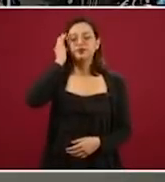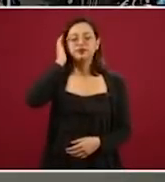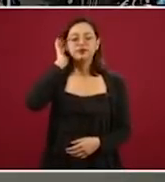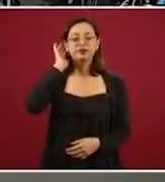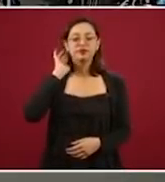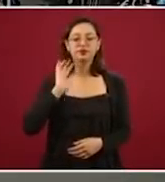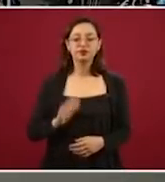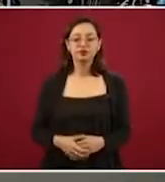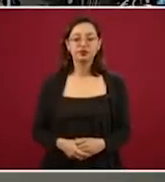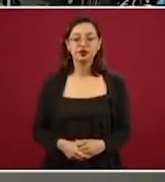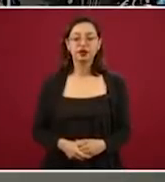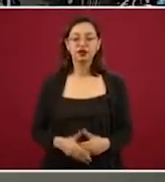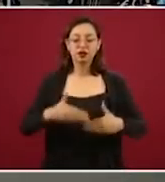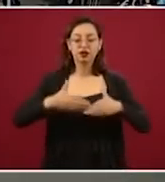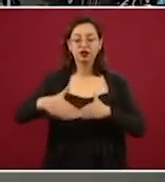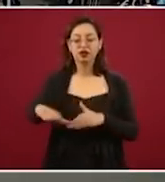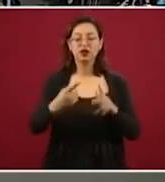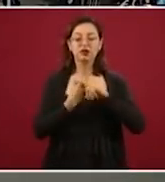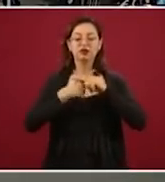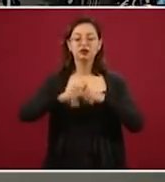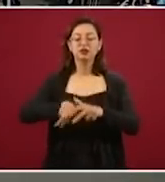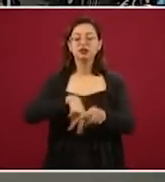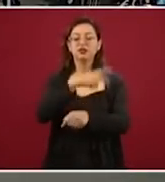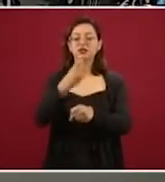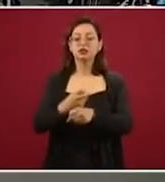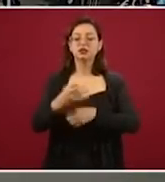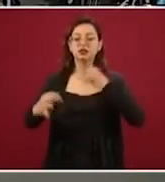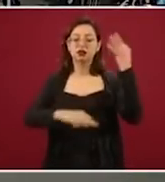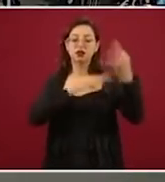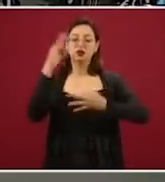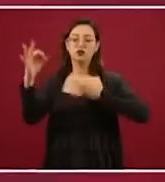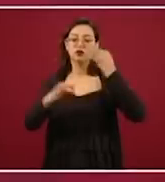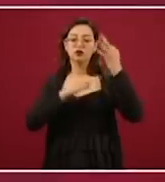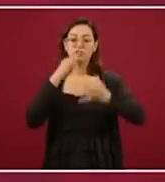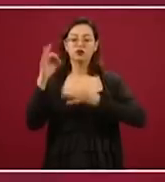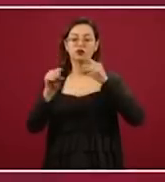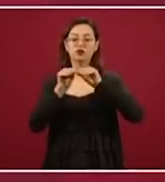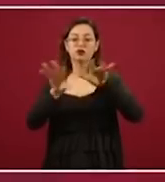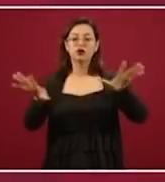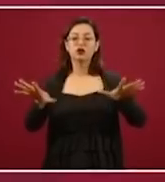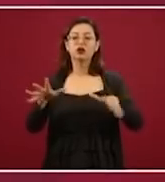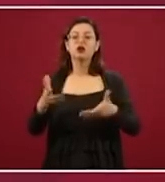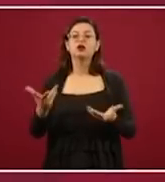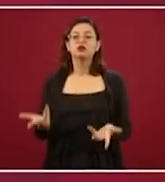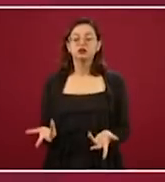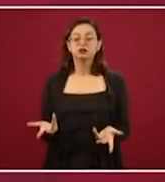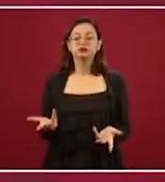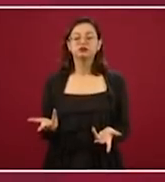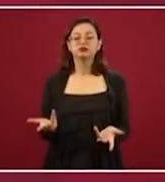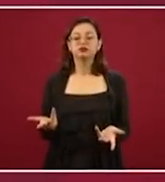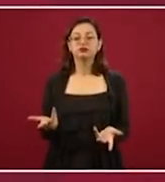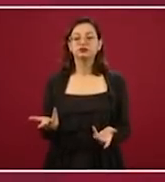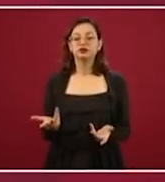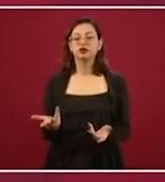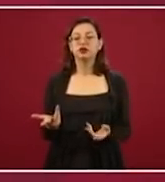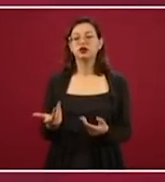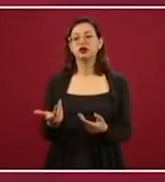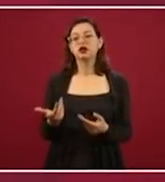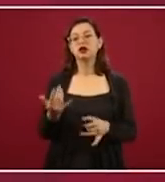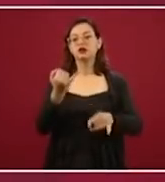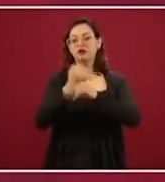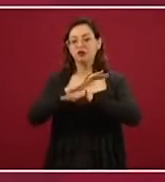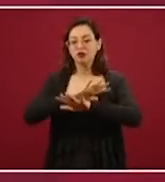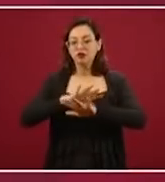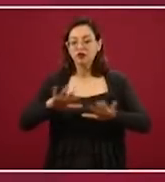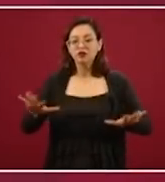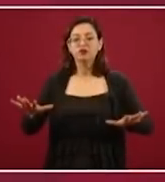segunda etapa de la campaña para informar, para orientar sobre el daño